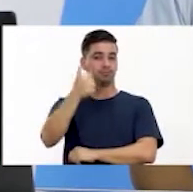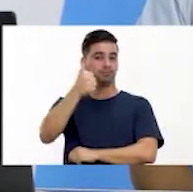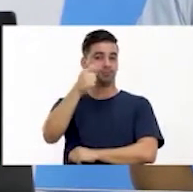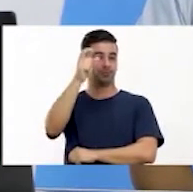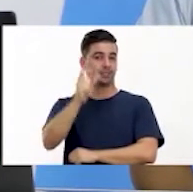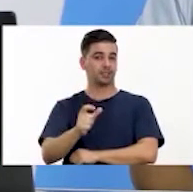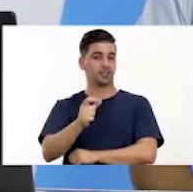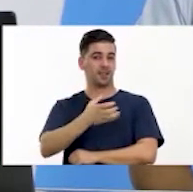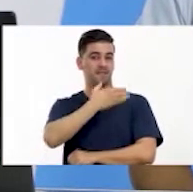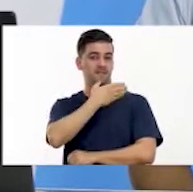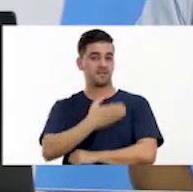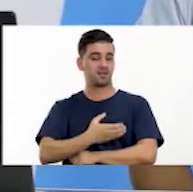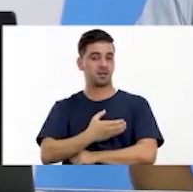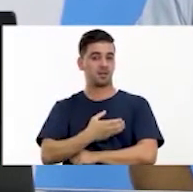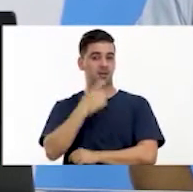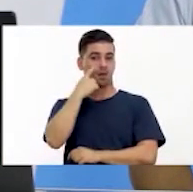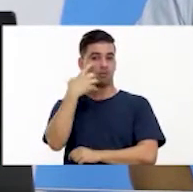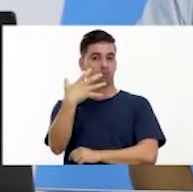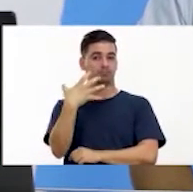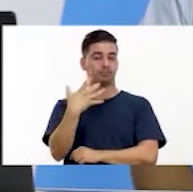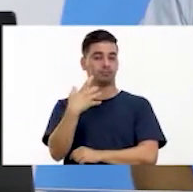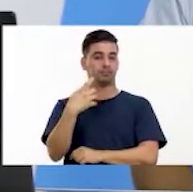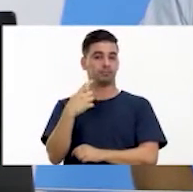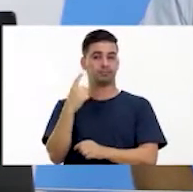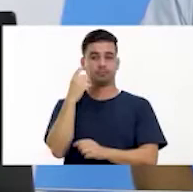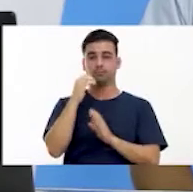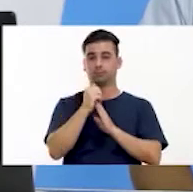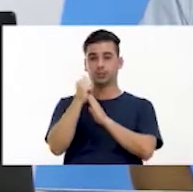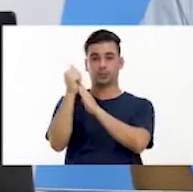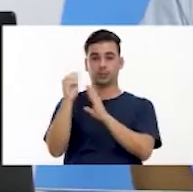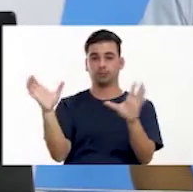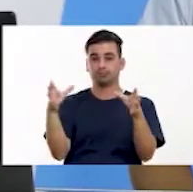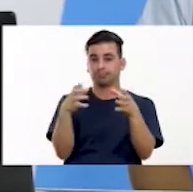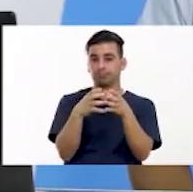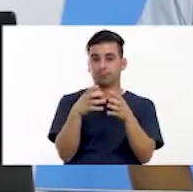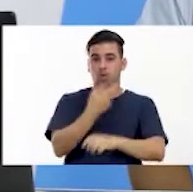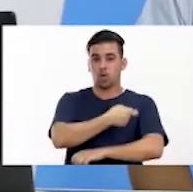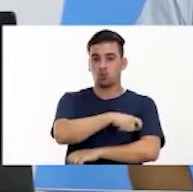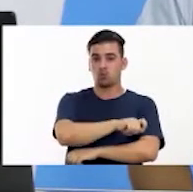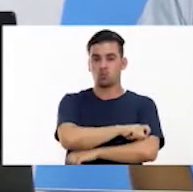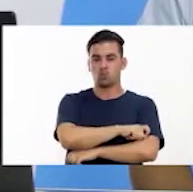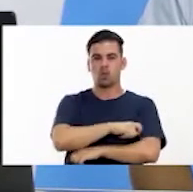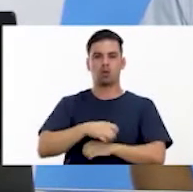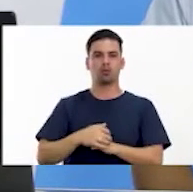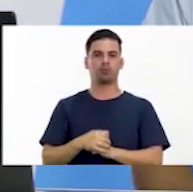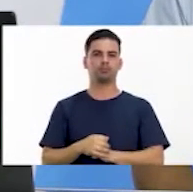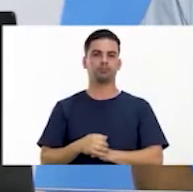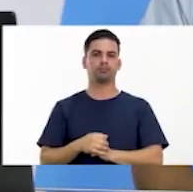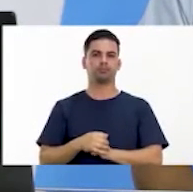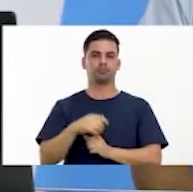como factor de unidad y cohesión del pueblo y su sabia conducción en estos duros años,